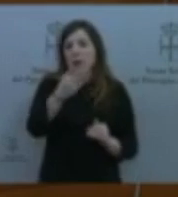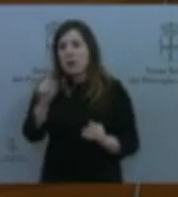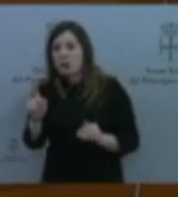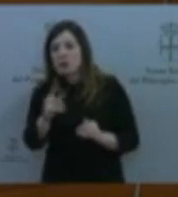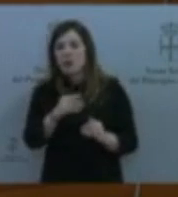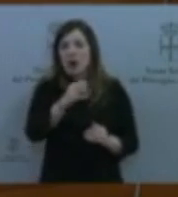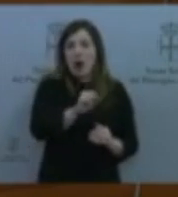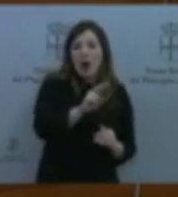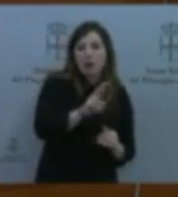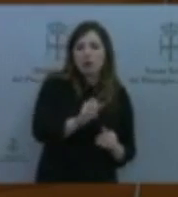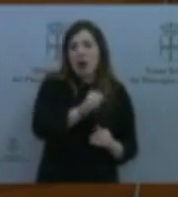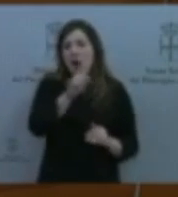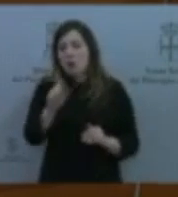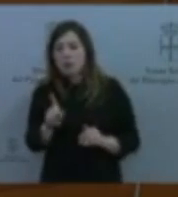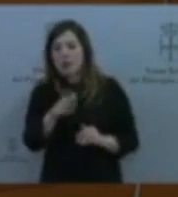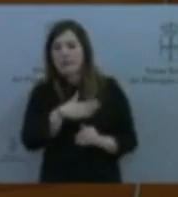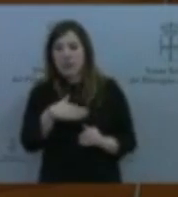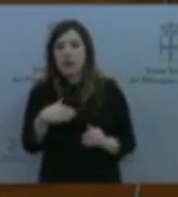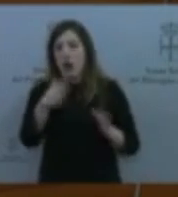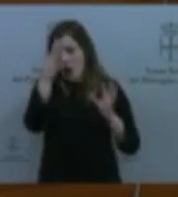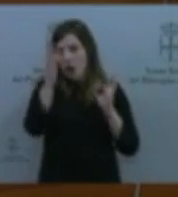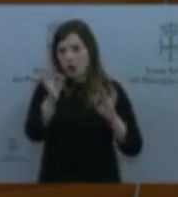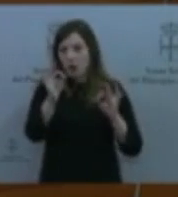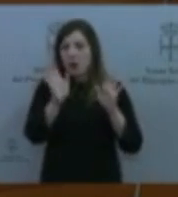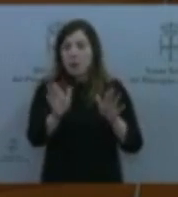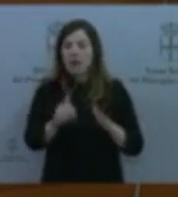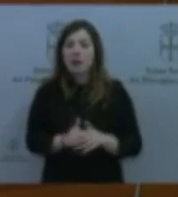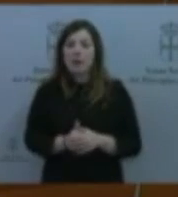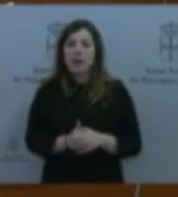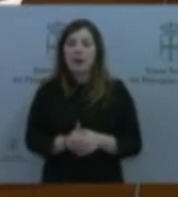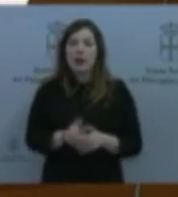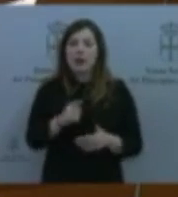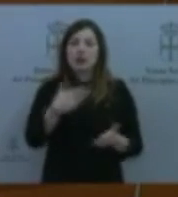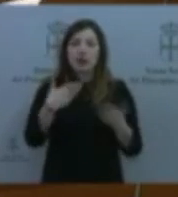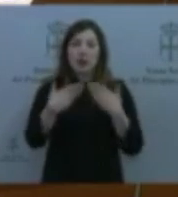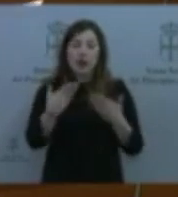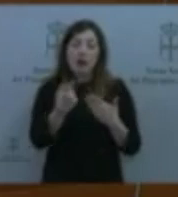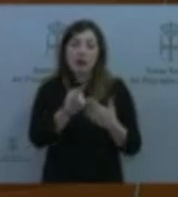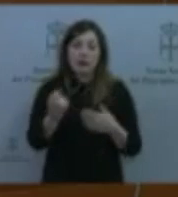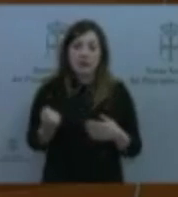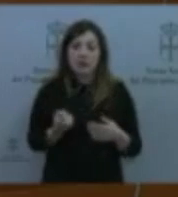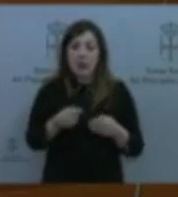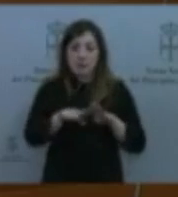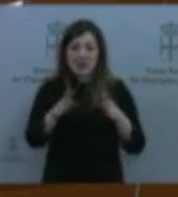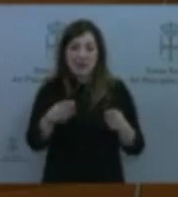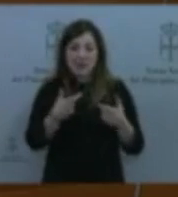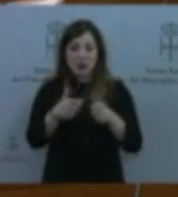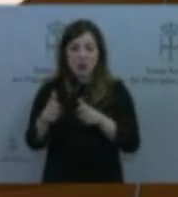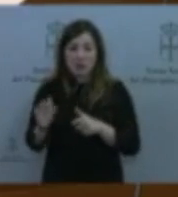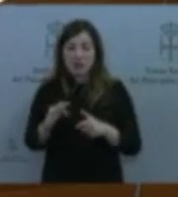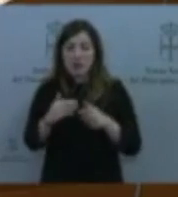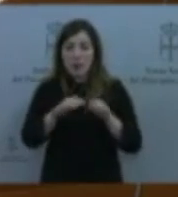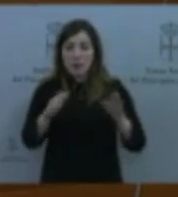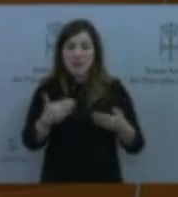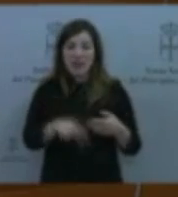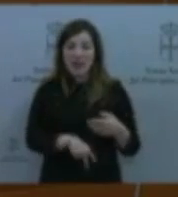Profundamente lícito. Pero eso tiene unas negociaciones en las mesas sectoriales y en las mesas generales. Y al menos usted me lo ha reconocido, me